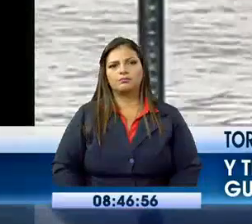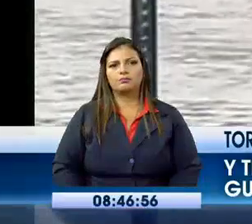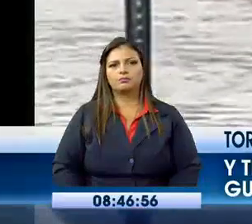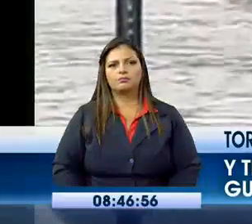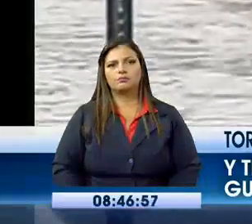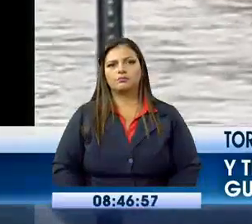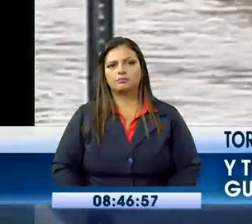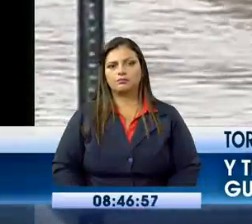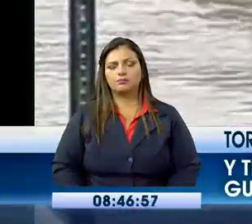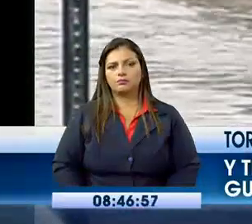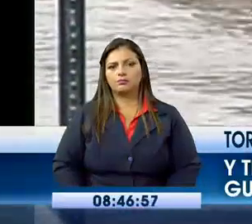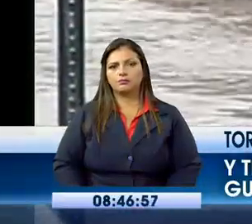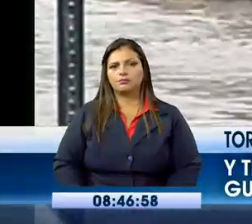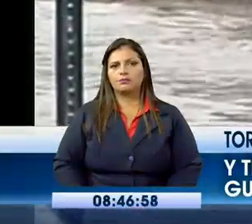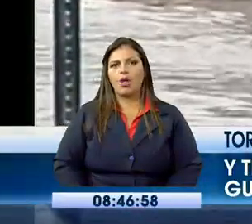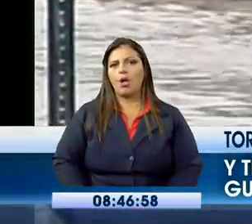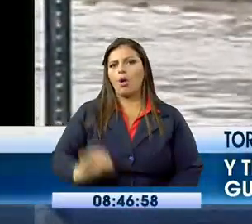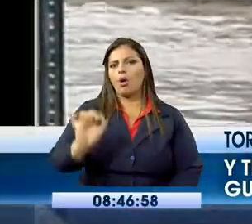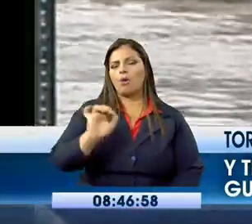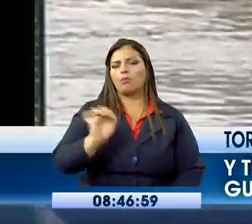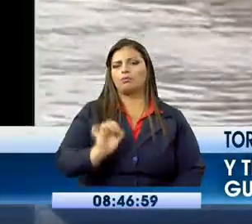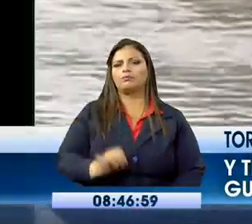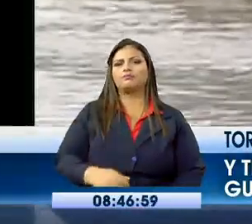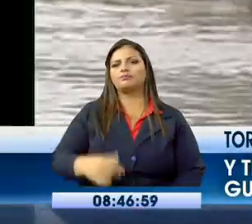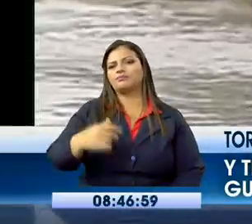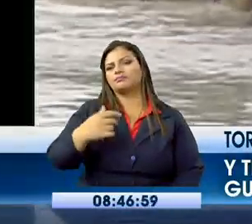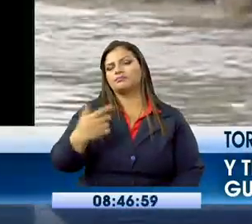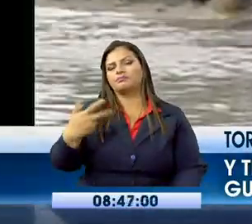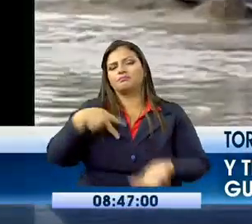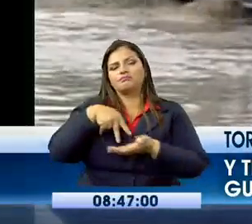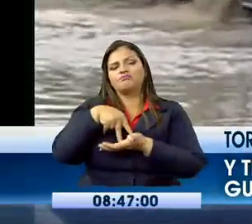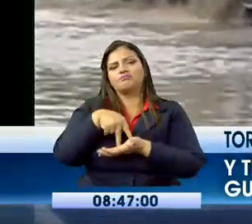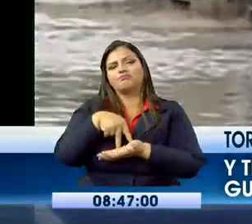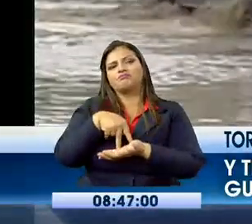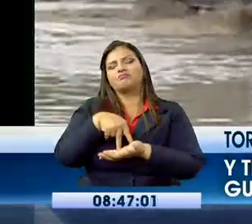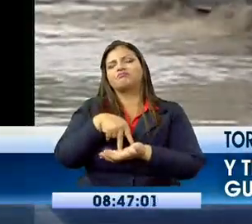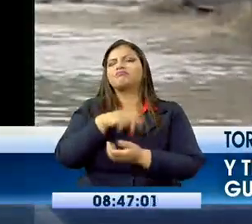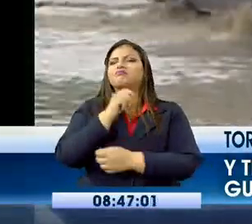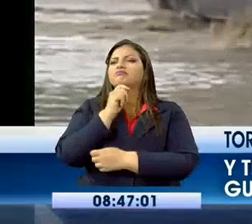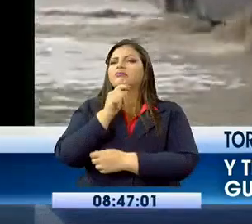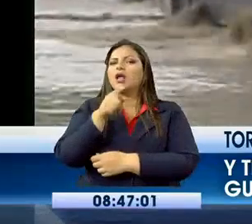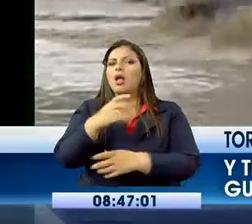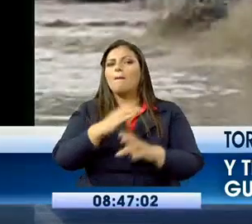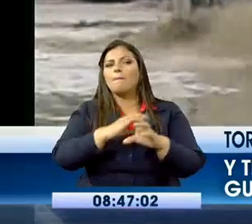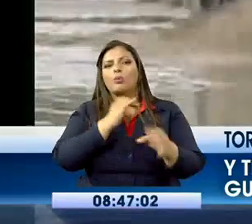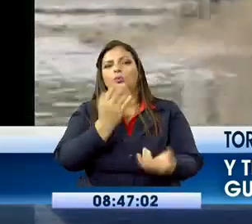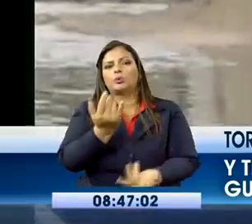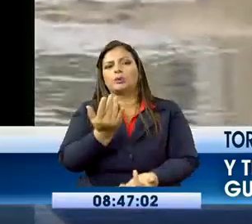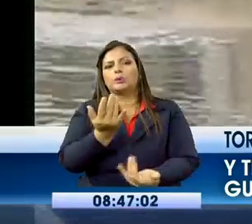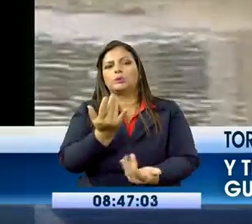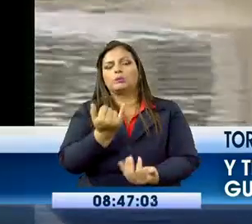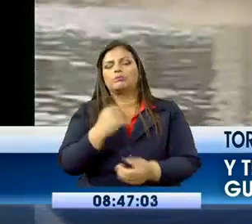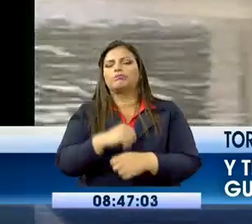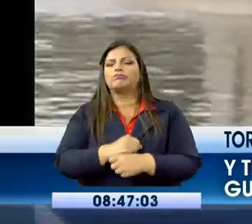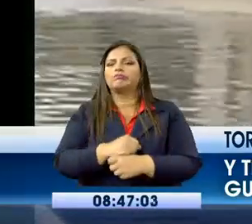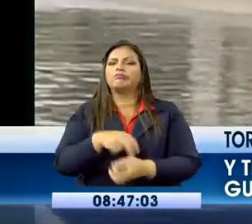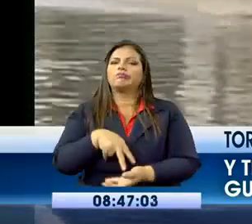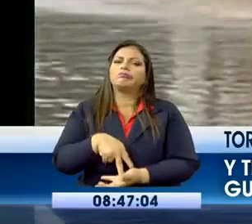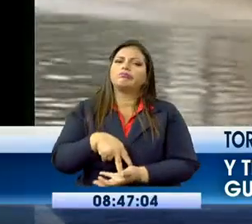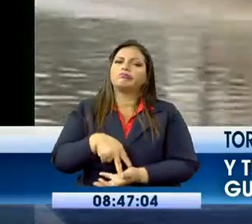buses. Así que seamos civilizados, hagamos comunidad consciente, por